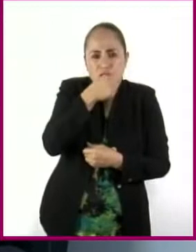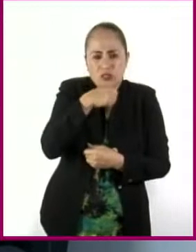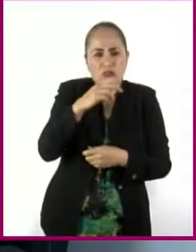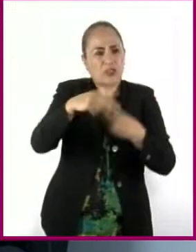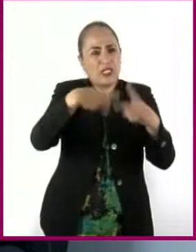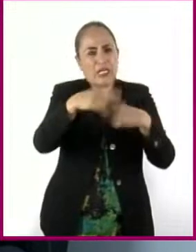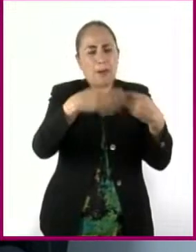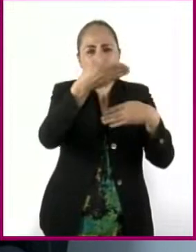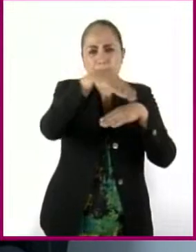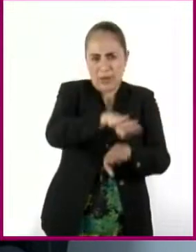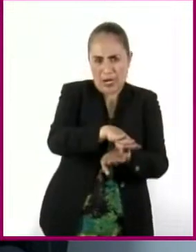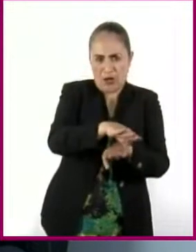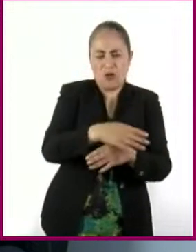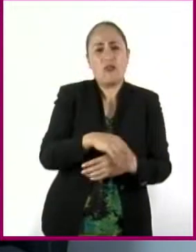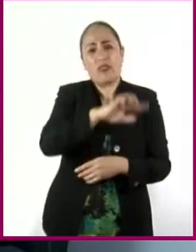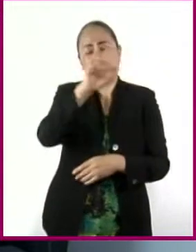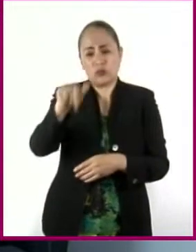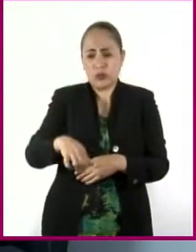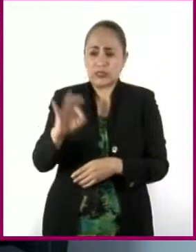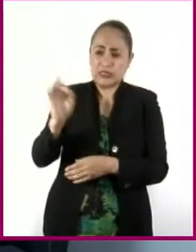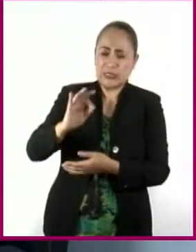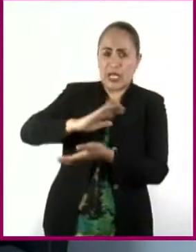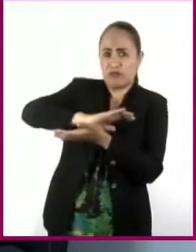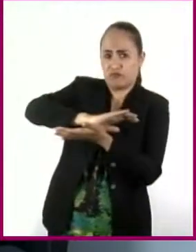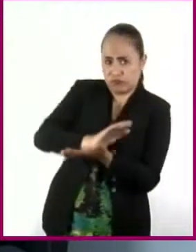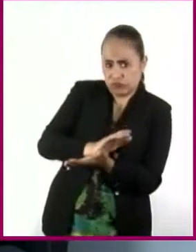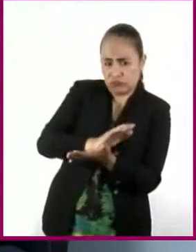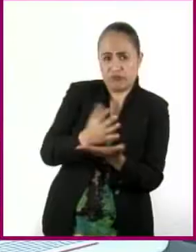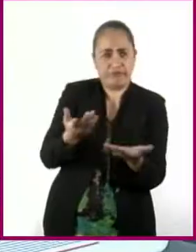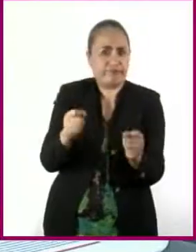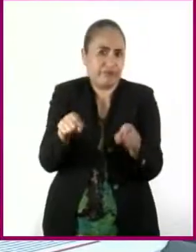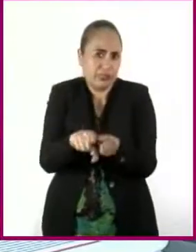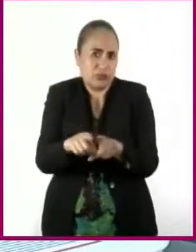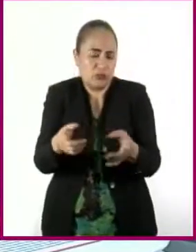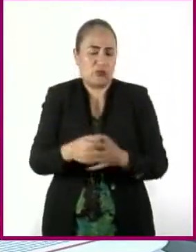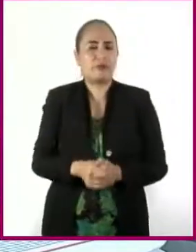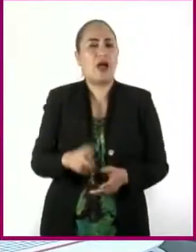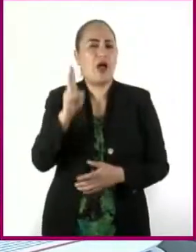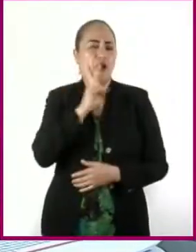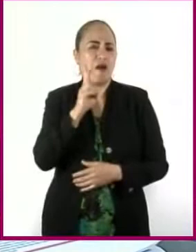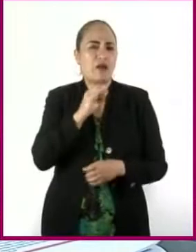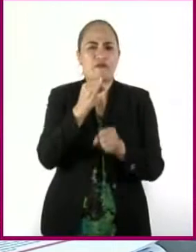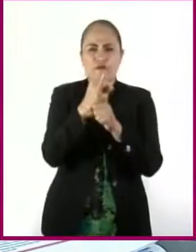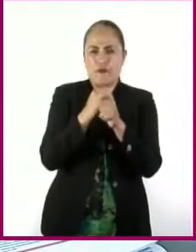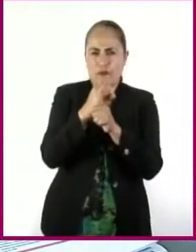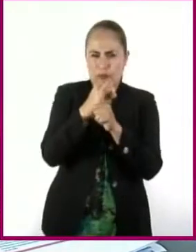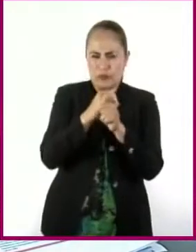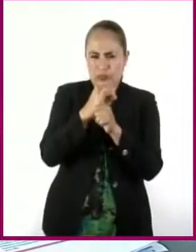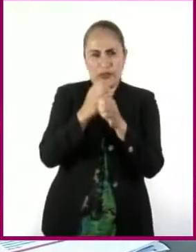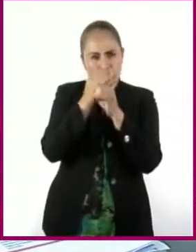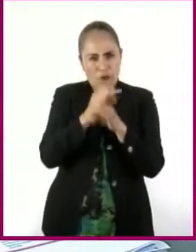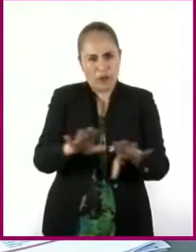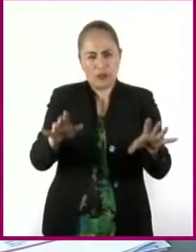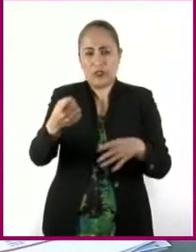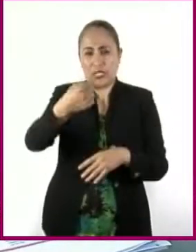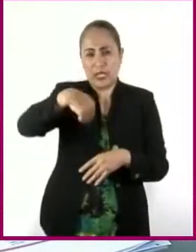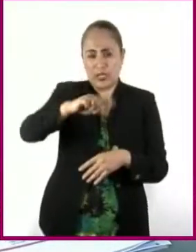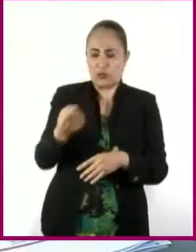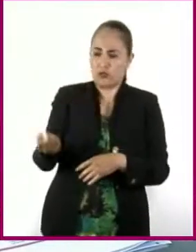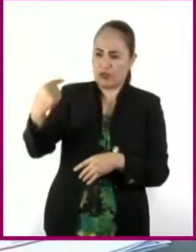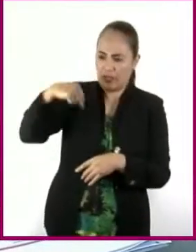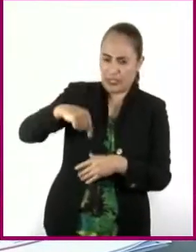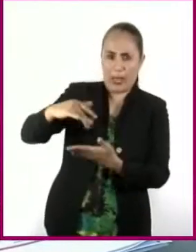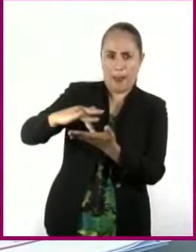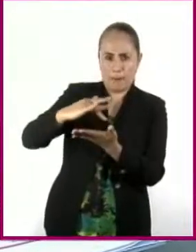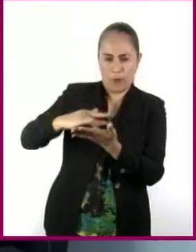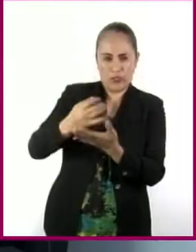puedes ser víctima de discriminación en otros espacios. Es más, busquemos información sobre lo que ellos hacen por nosotros y por la sociedad.